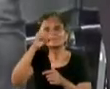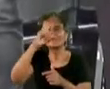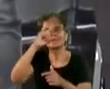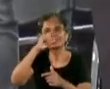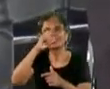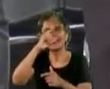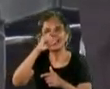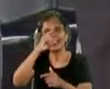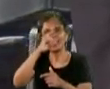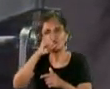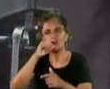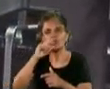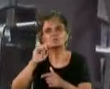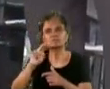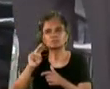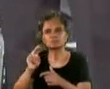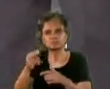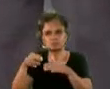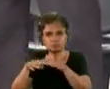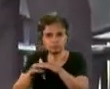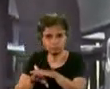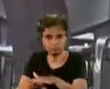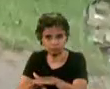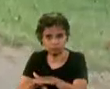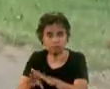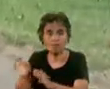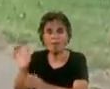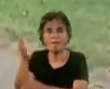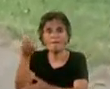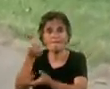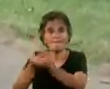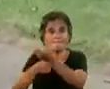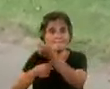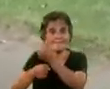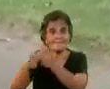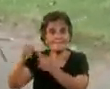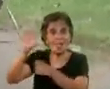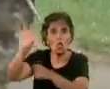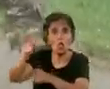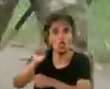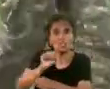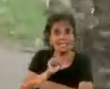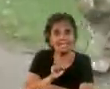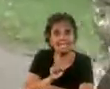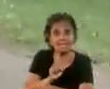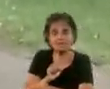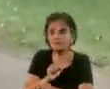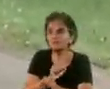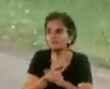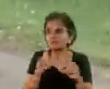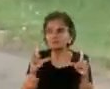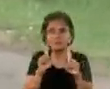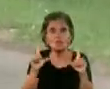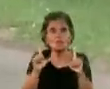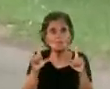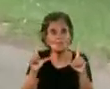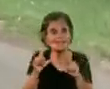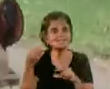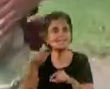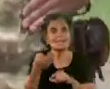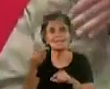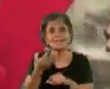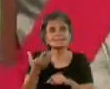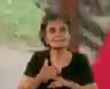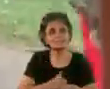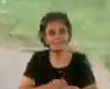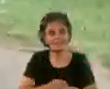Belgraniana, fue traída aquí y la hemos enarbolado hoy y ya está flameando en nuestro mástil, así que eso fue una sorpresa especial que tuvimos en este día tan importante para la